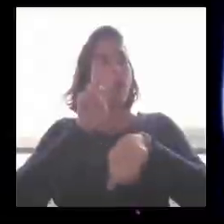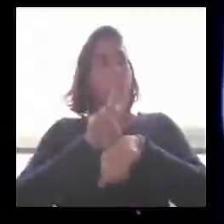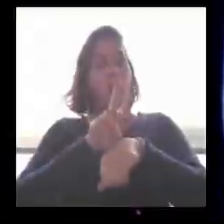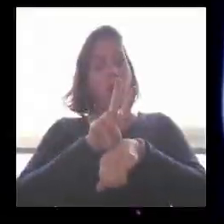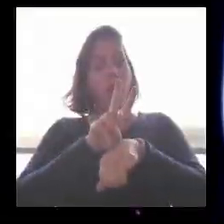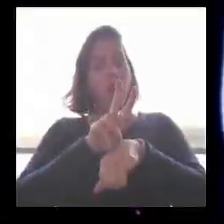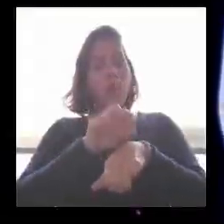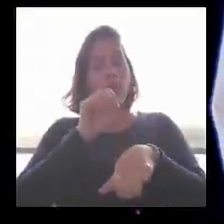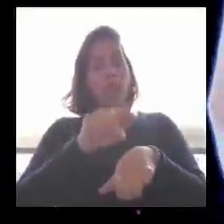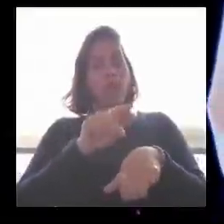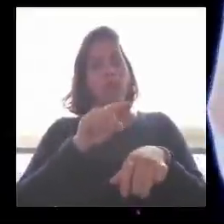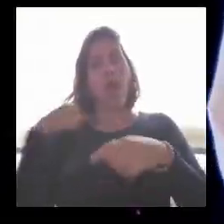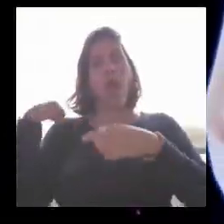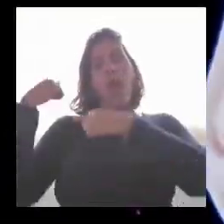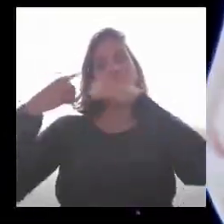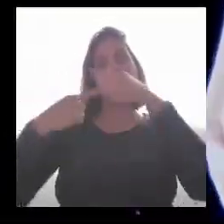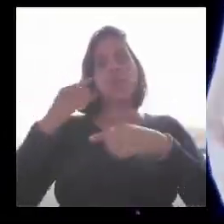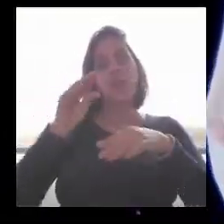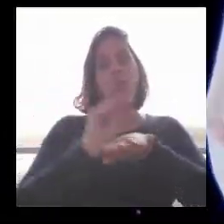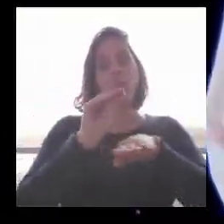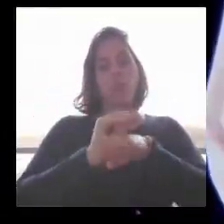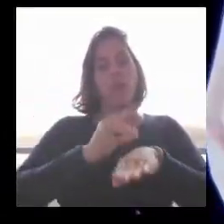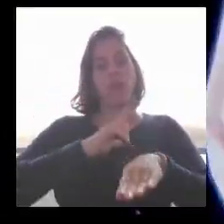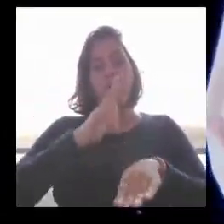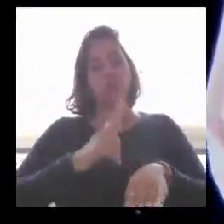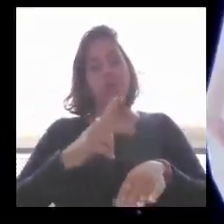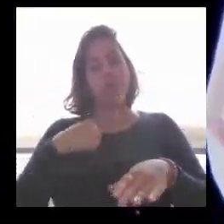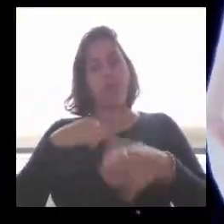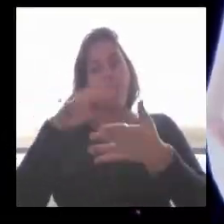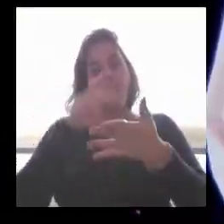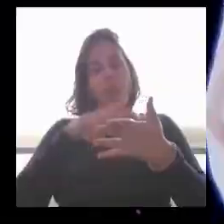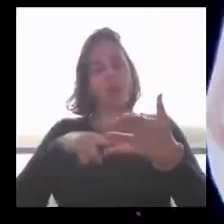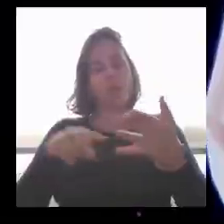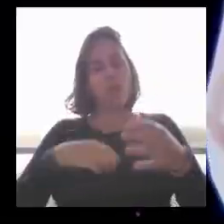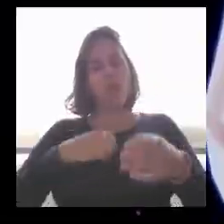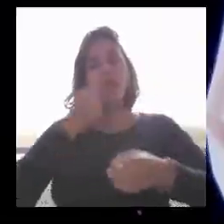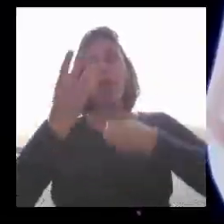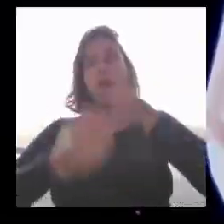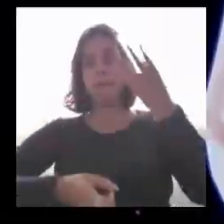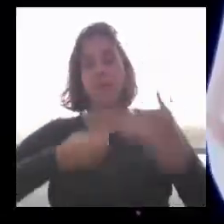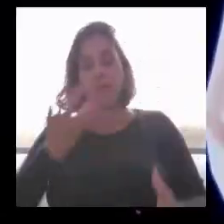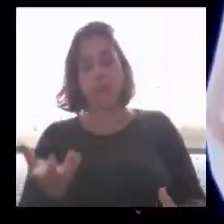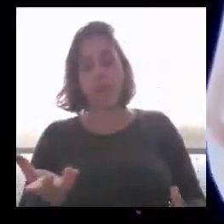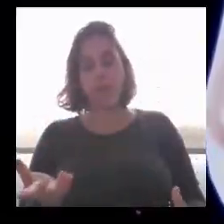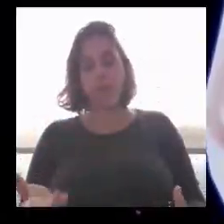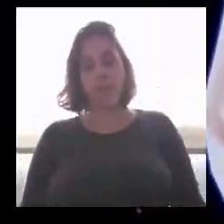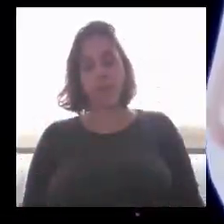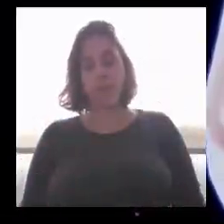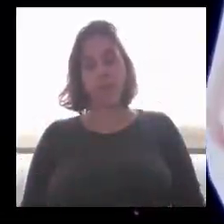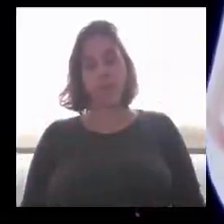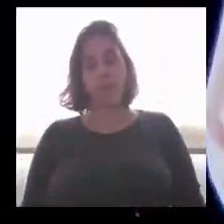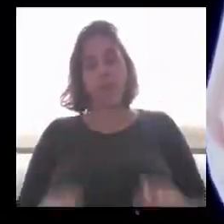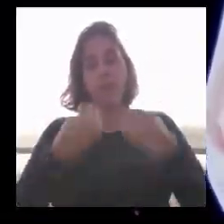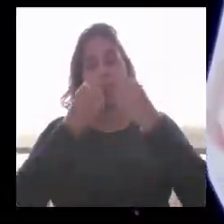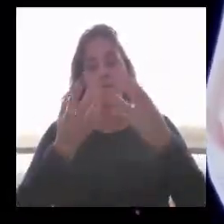la herencia cultural de la humanidad. Y la lectura es transmitirle, porque con esa